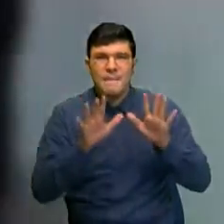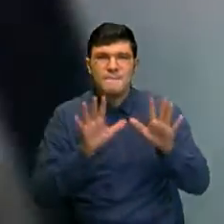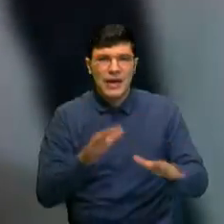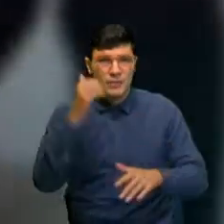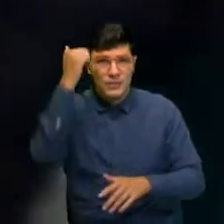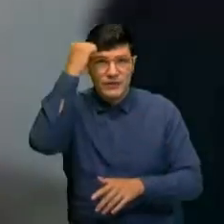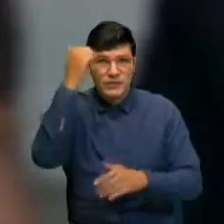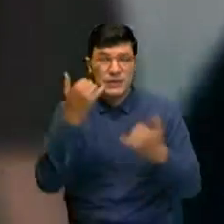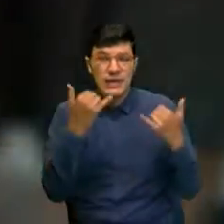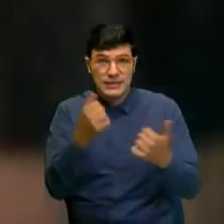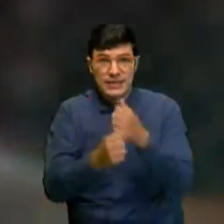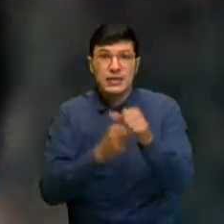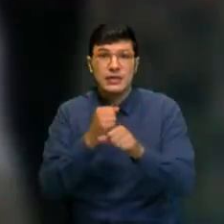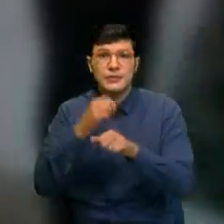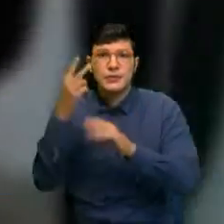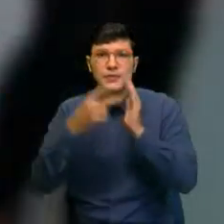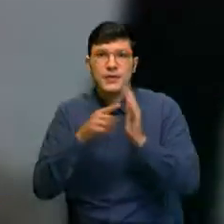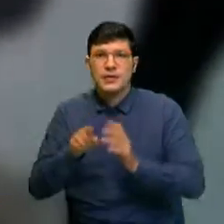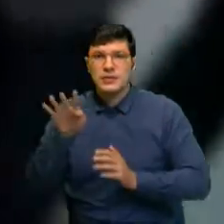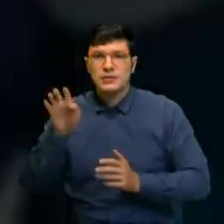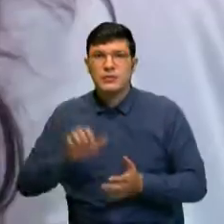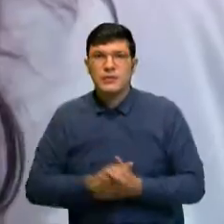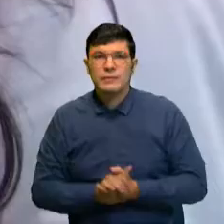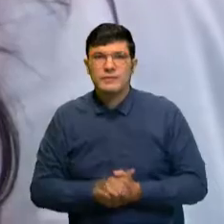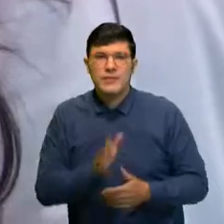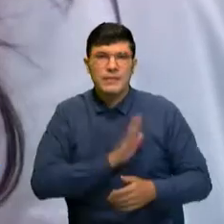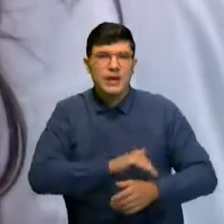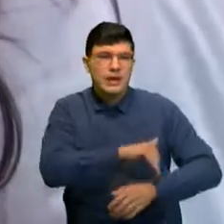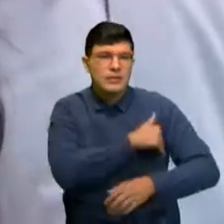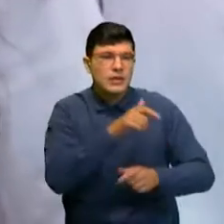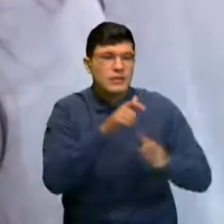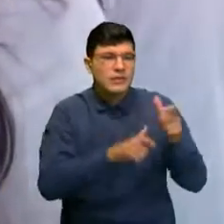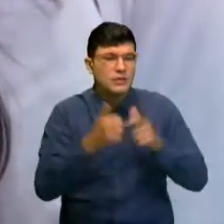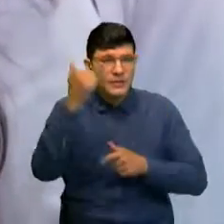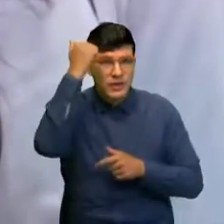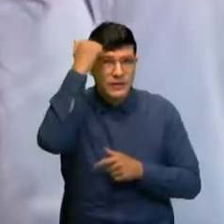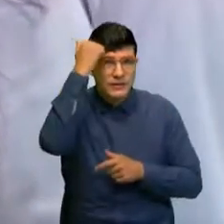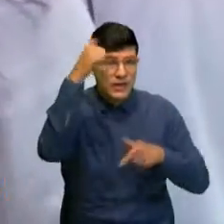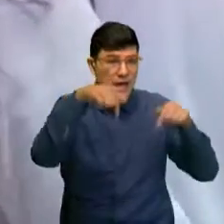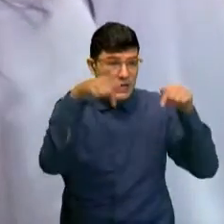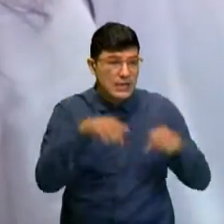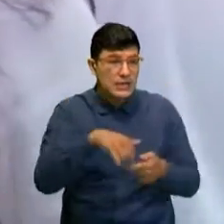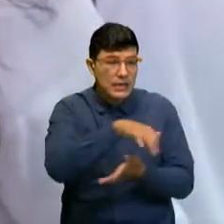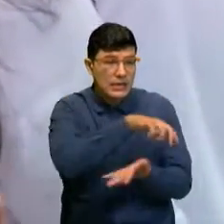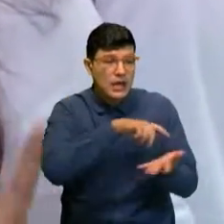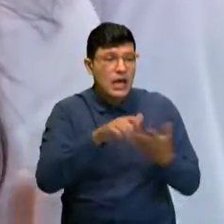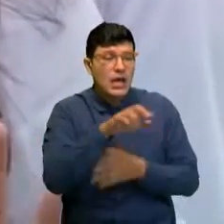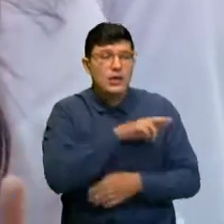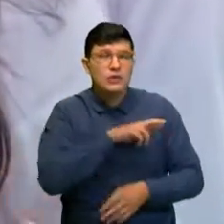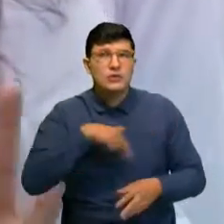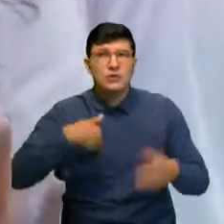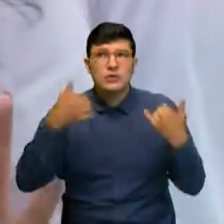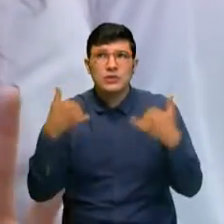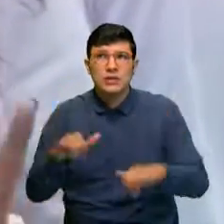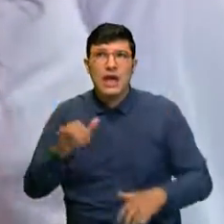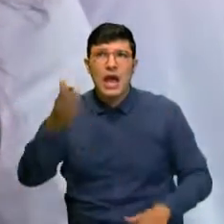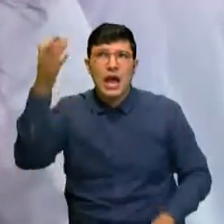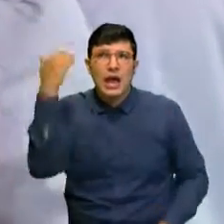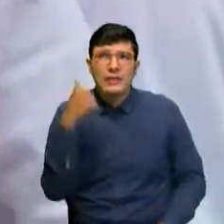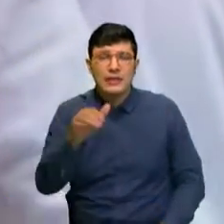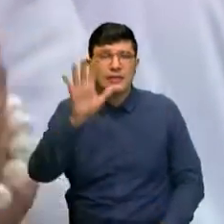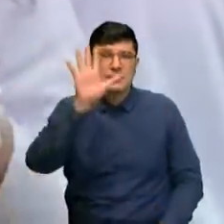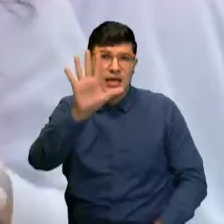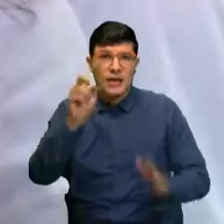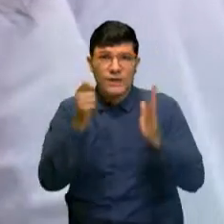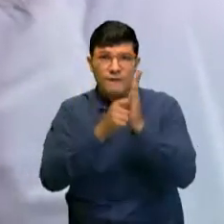así lo indicaron directivos del 6 el magisterio santandereano ya nos hemos visto abocados a cinco llamamientos de